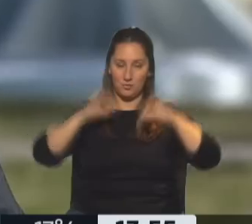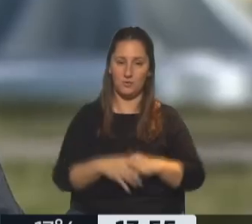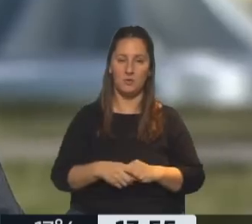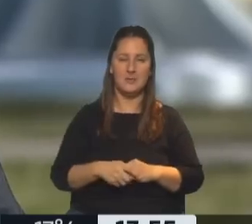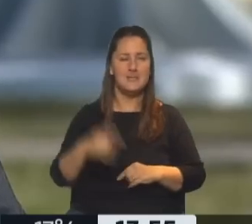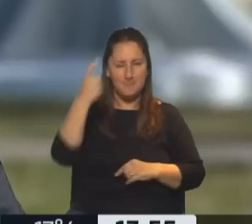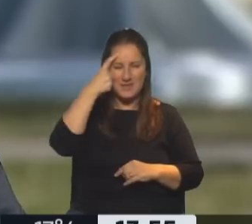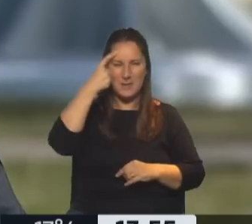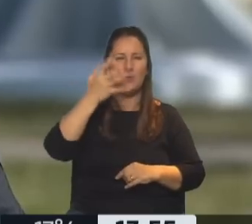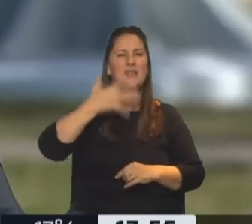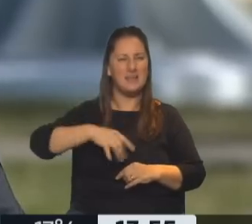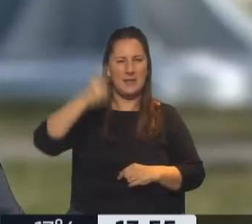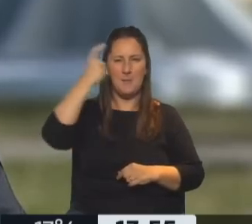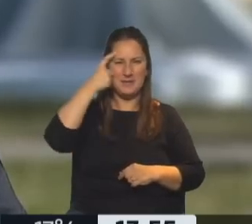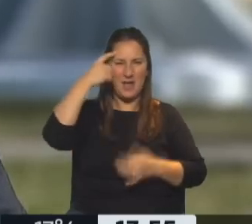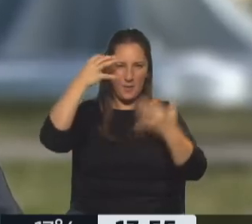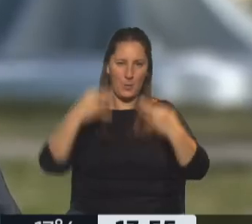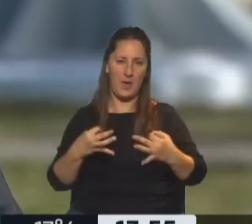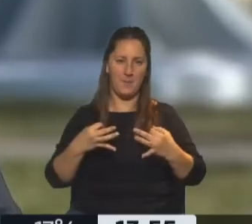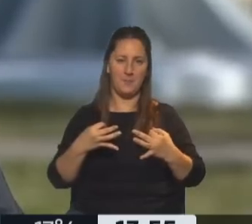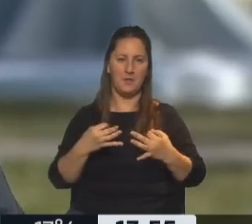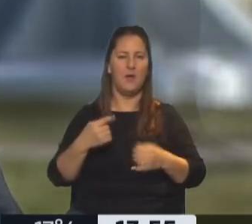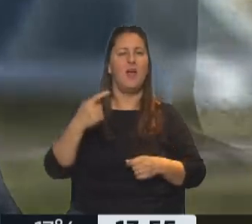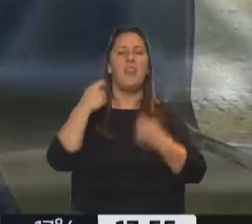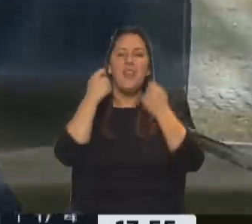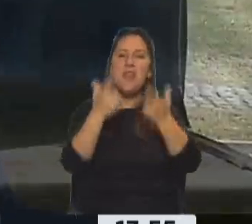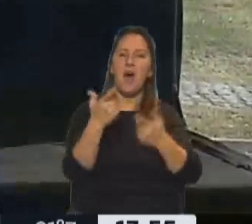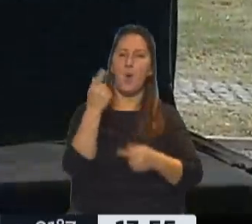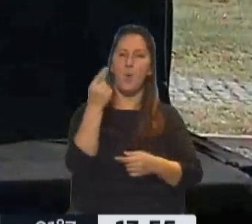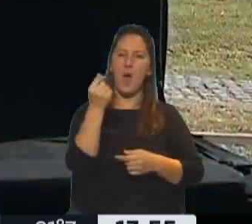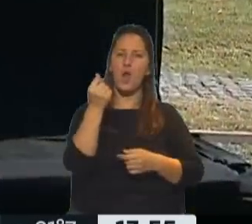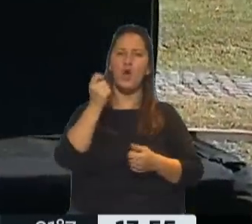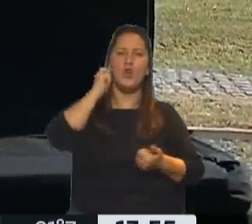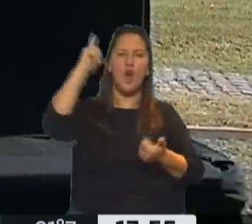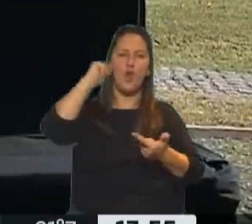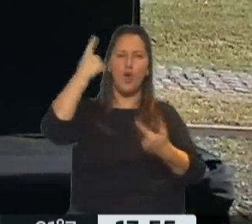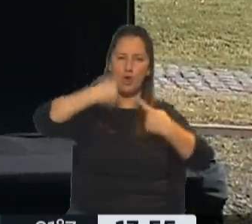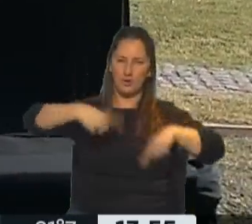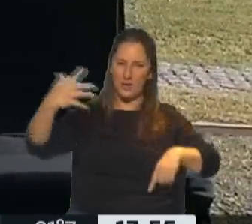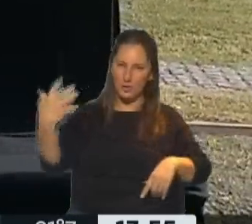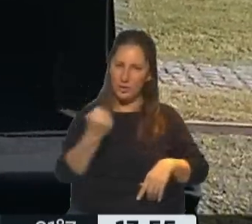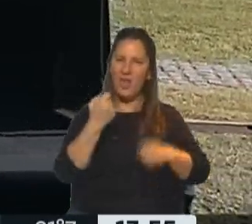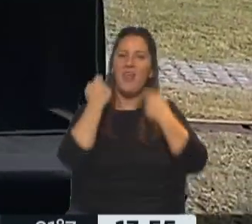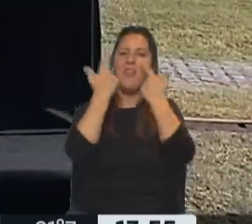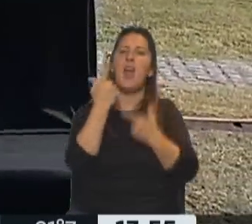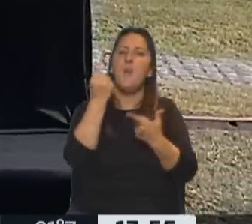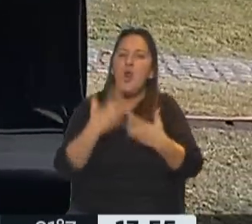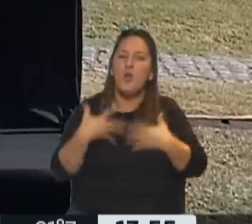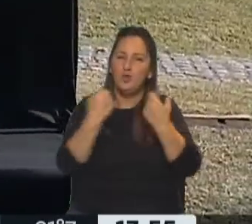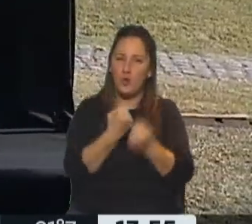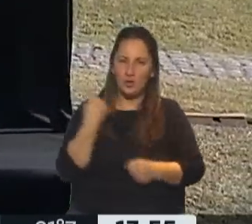Entendámoslo, seamos conscientes, pongamos en valor nuestros éxitos, pongamos en valor nuestro